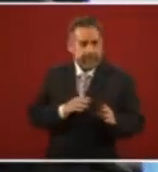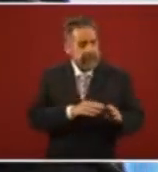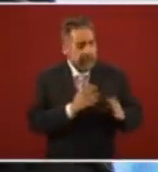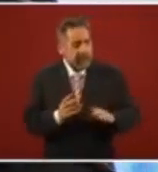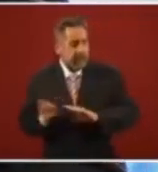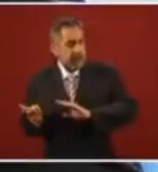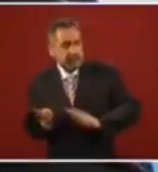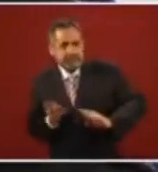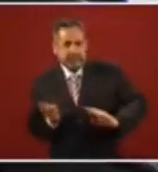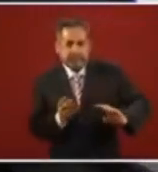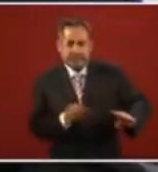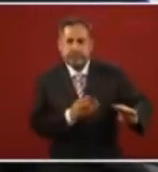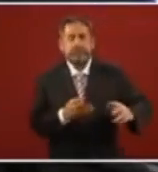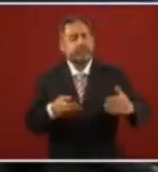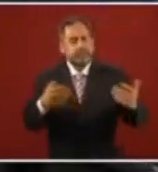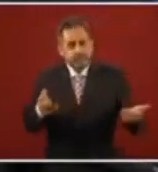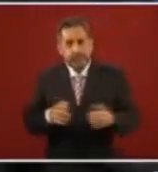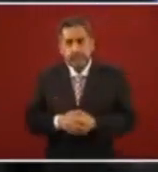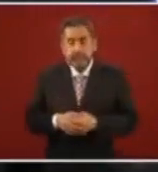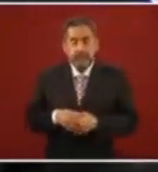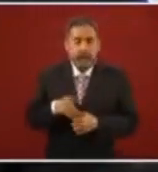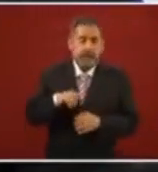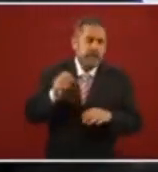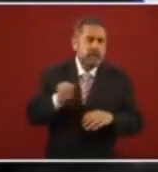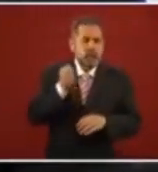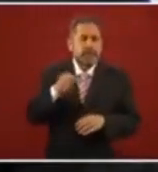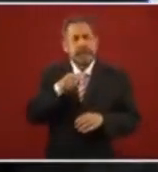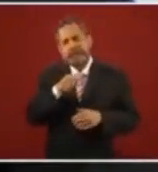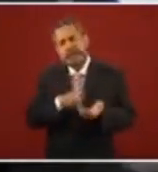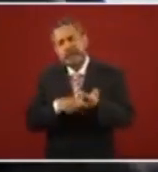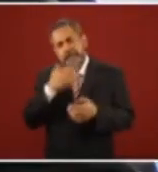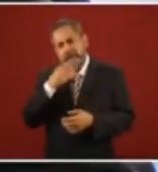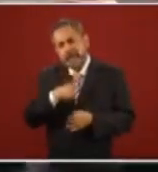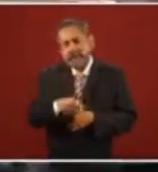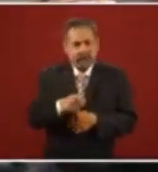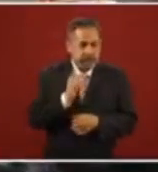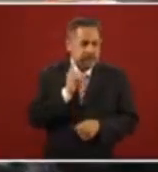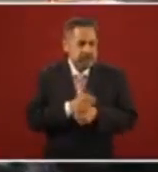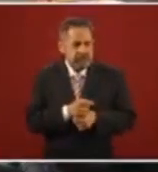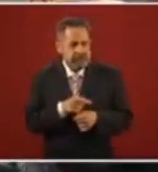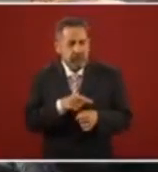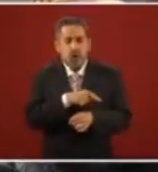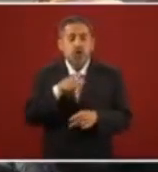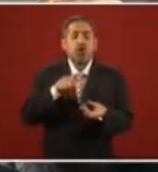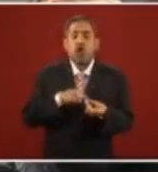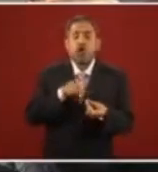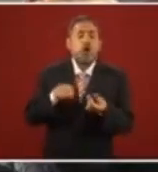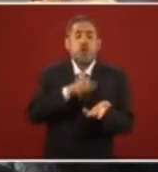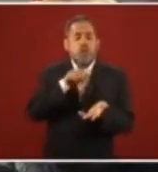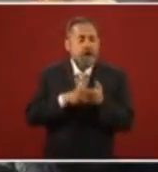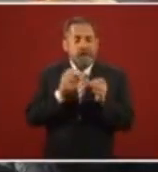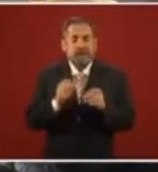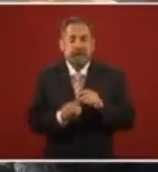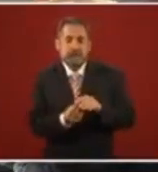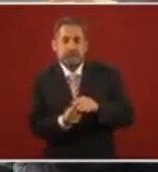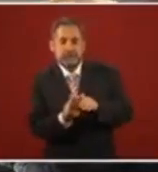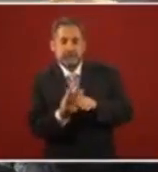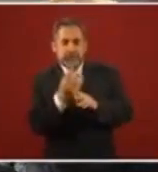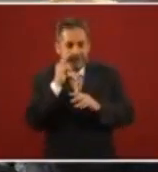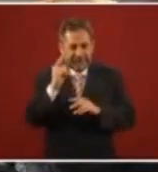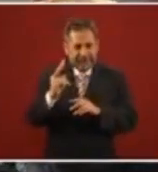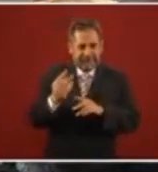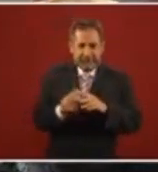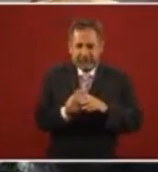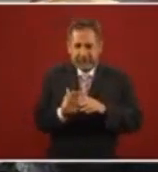fortuna en el manejo de este tipo de tomas de inmediato se logra ubicar el punto de fuga en esa nube de gas que ustedes ven